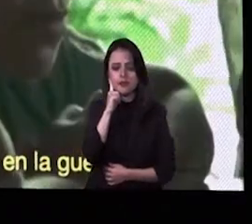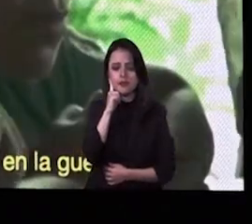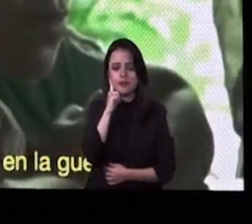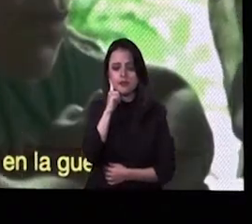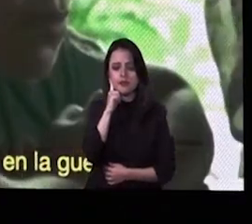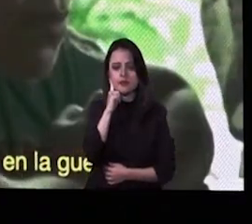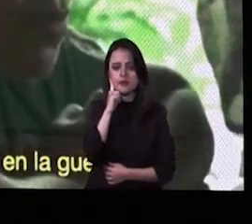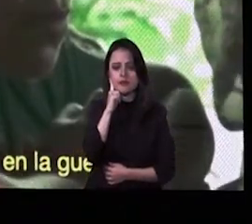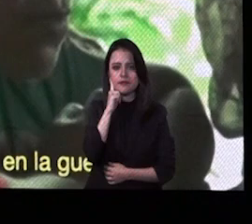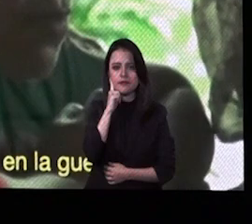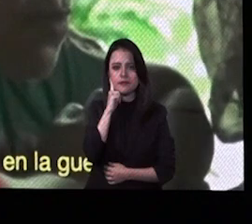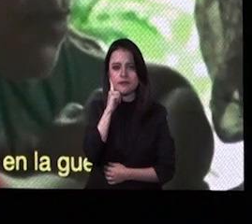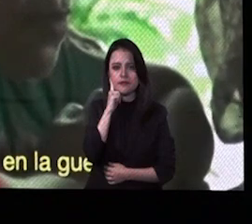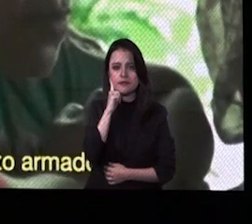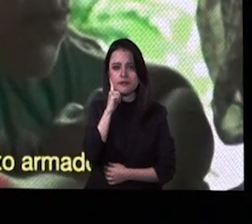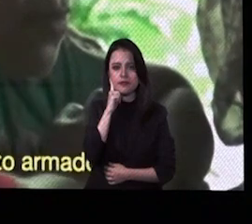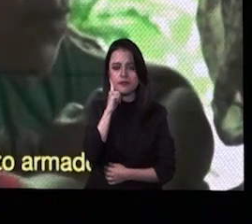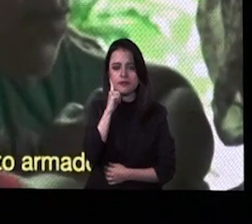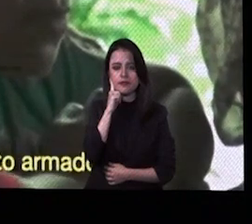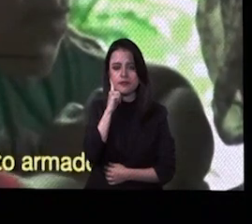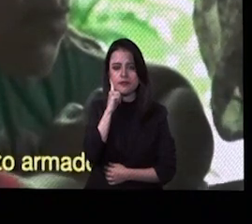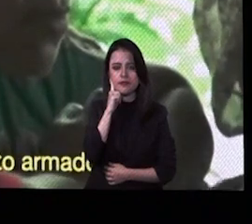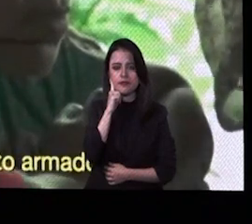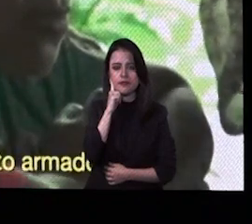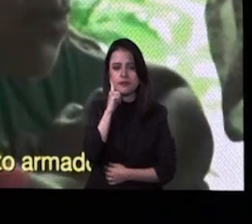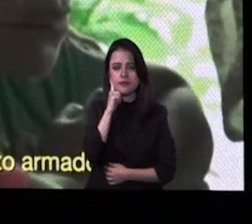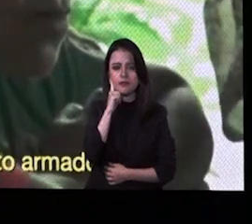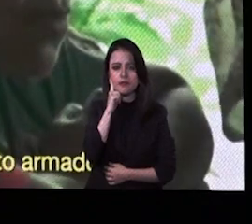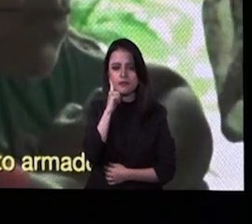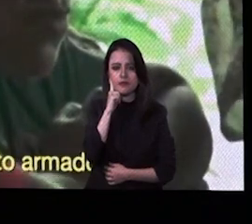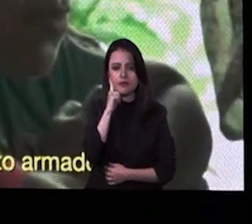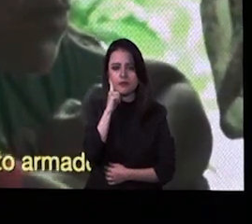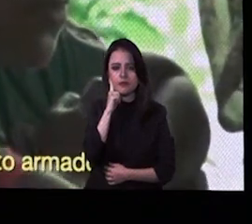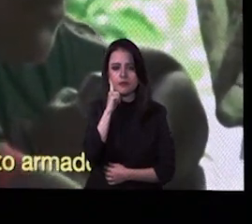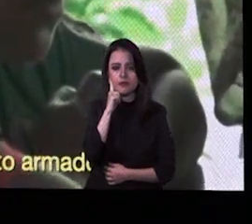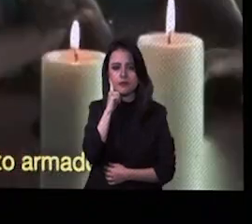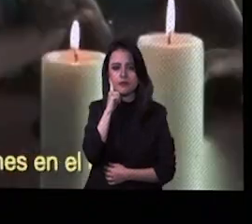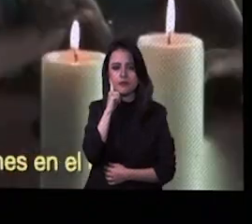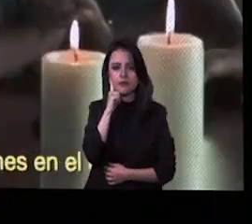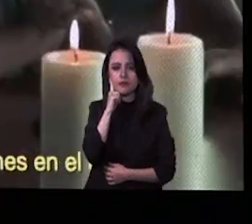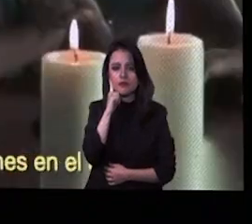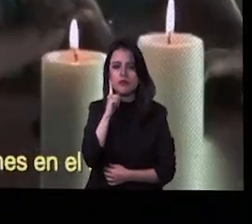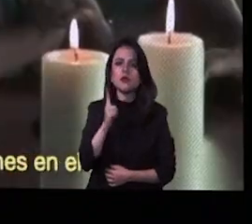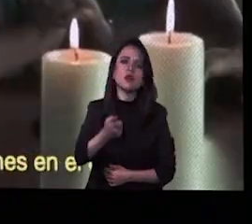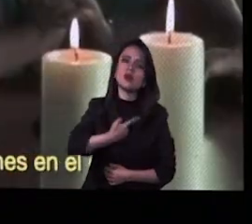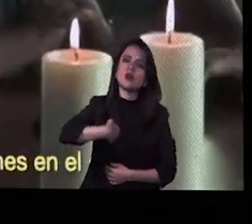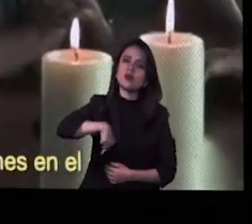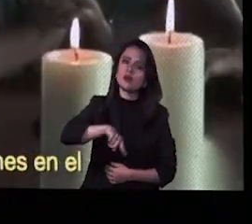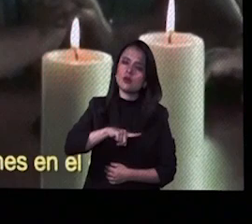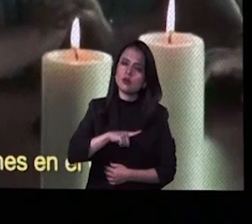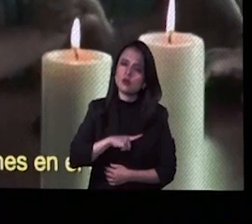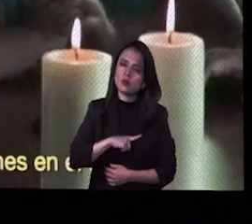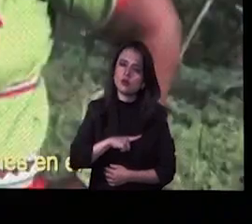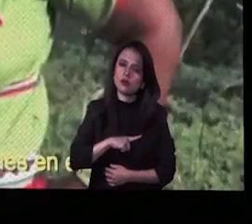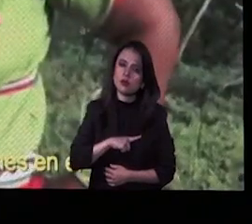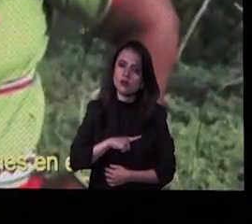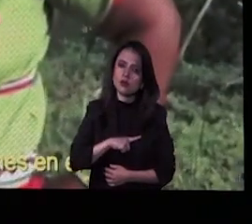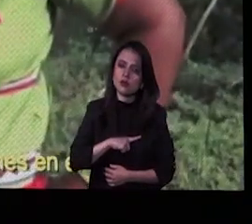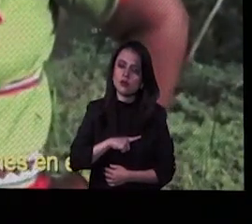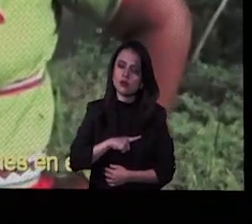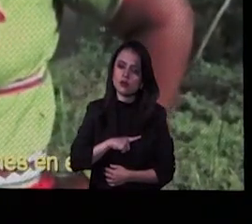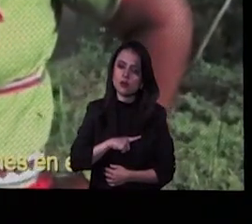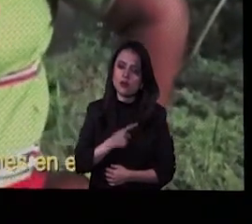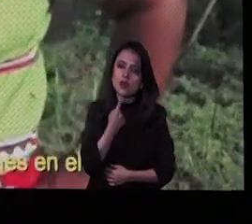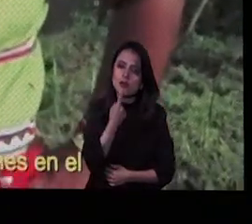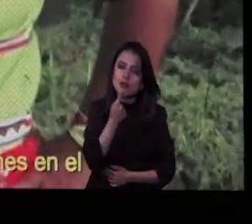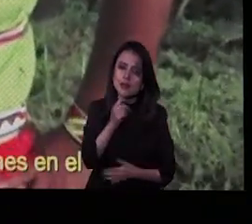debimos haber tomado acciones en la guerra. Les explicaré cómo fue mi vinculación al conflicto armado. Yo me equivoqué, pido perdón por ello, por